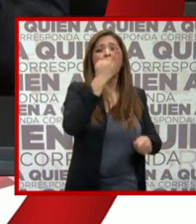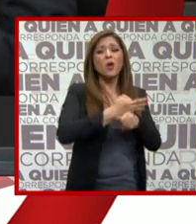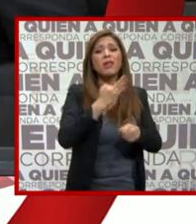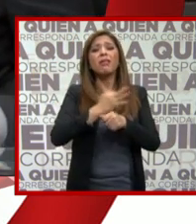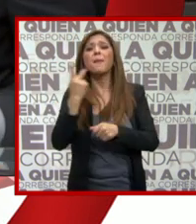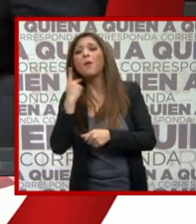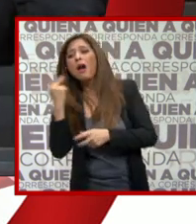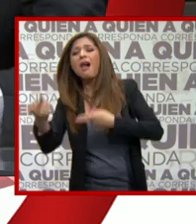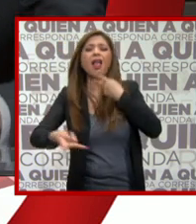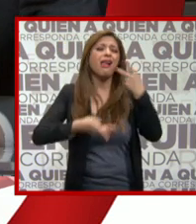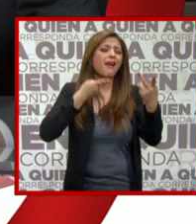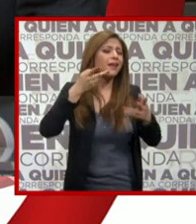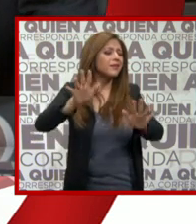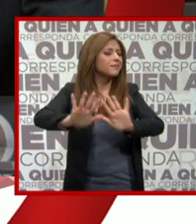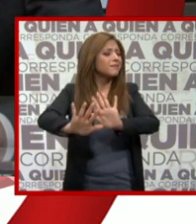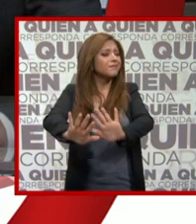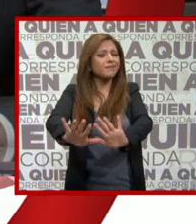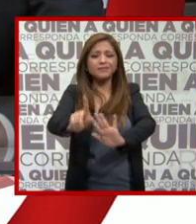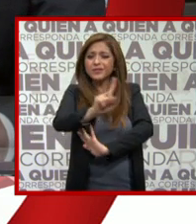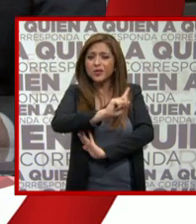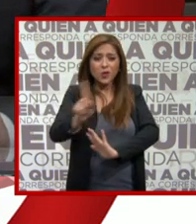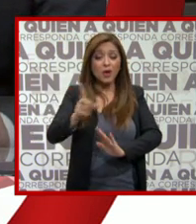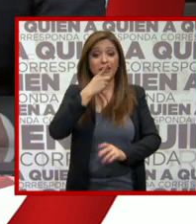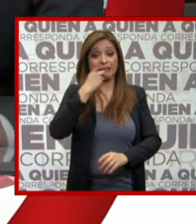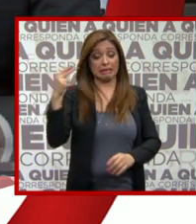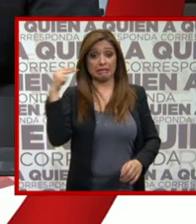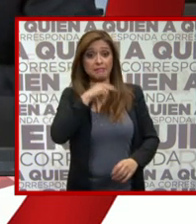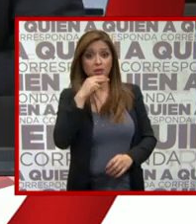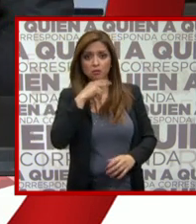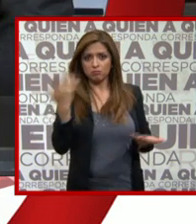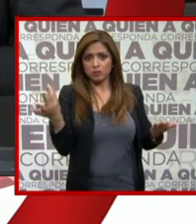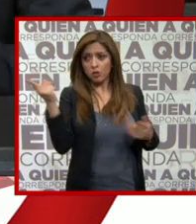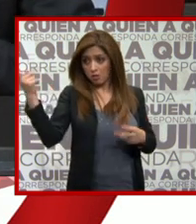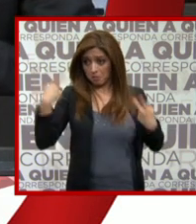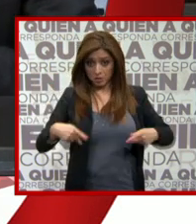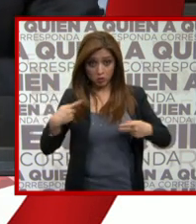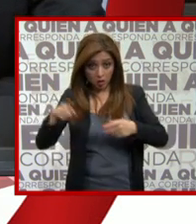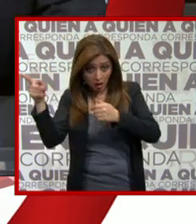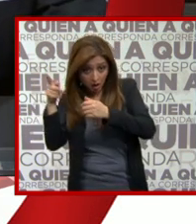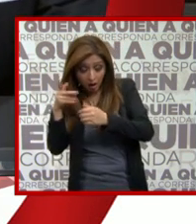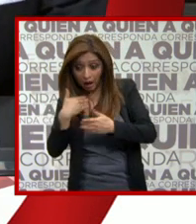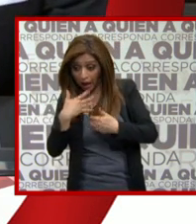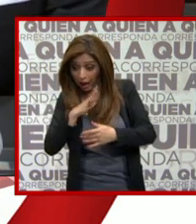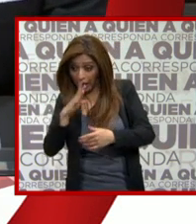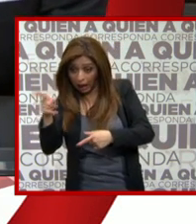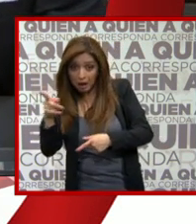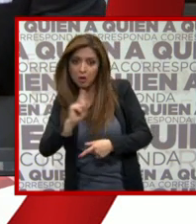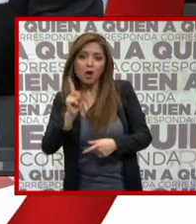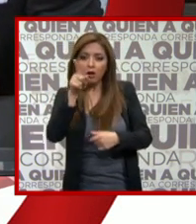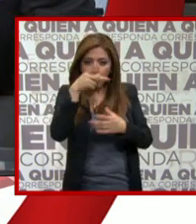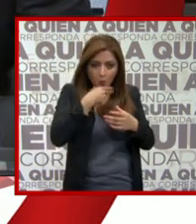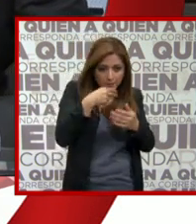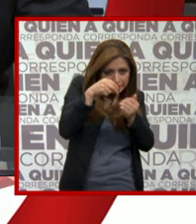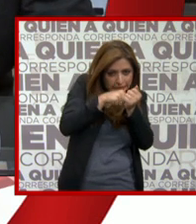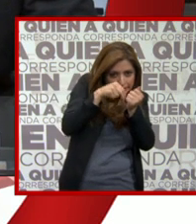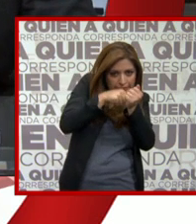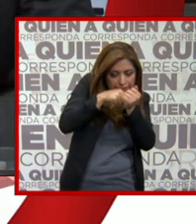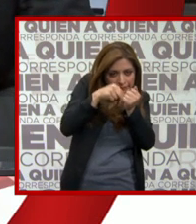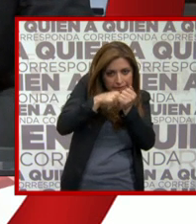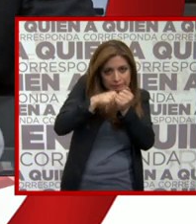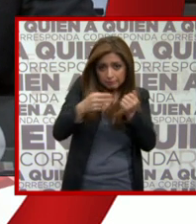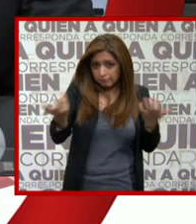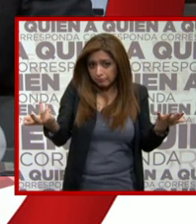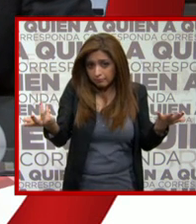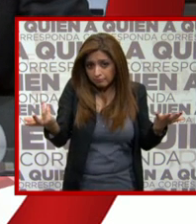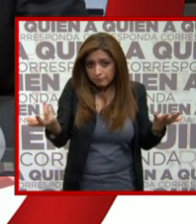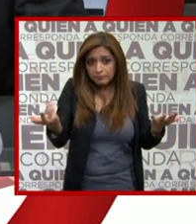son politiquerías. ¿Por qué claro. No lo detienen más rápido? Pues porque el tipo no está parado en una esquina para que se lo lleven. Para se está escondiendo. Así es. Y